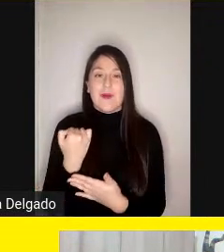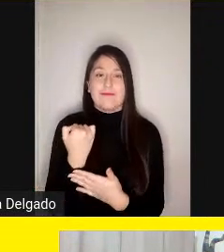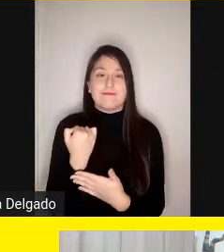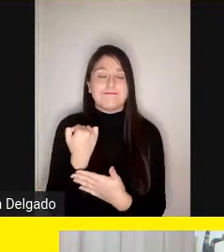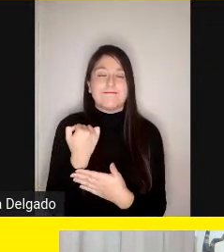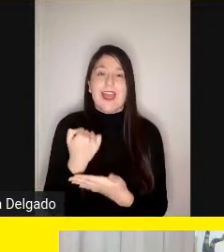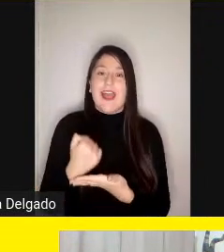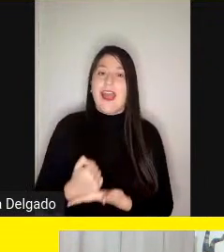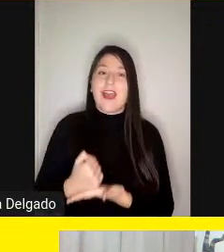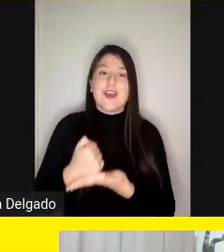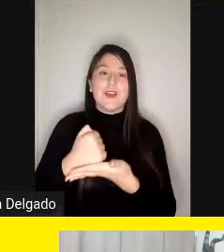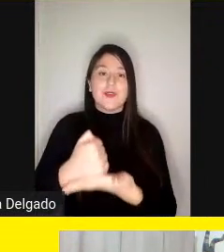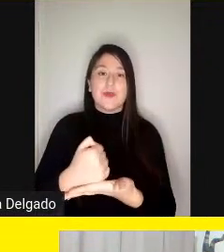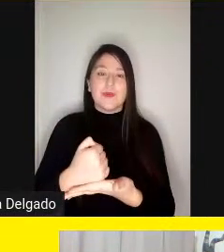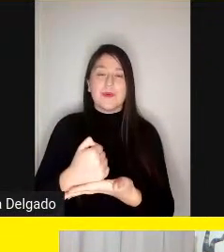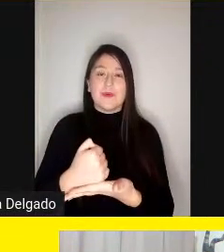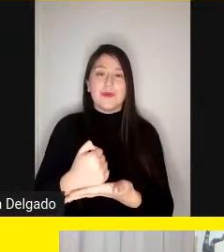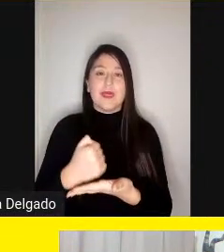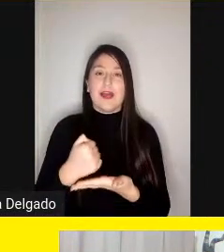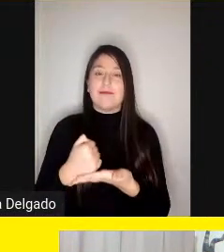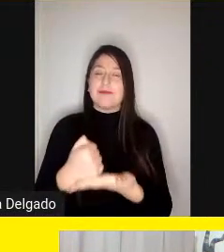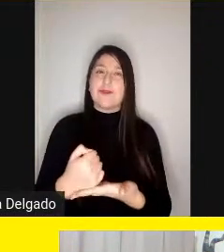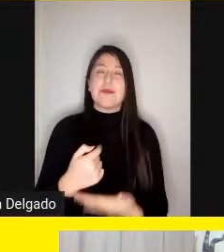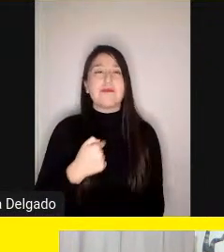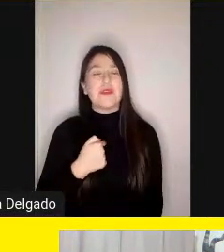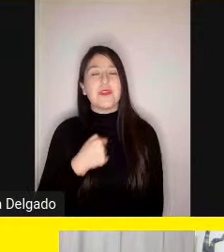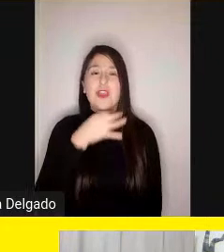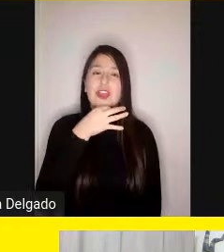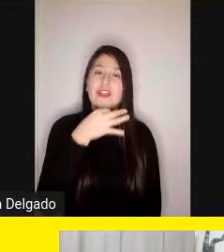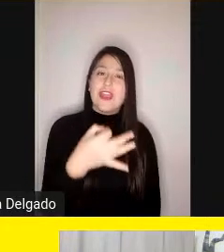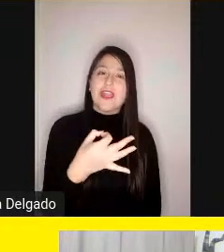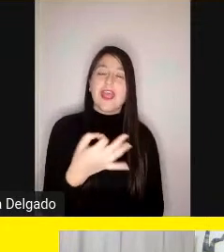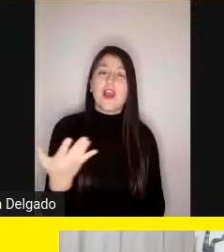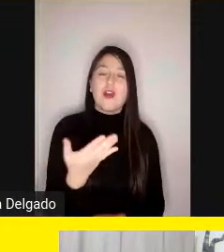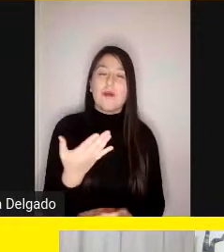menos, diría yo, comunitaria,